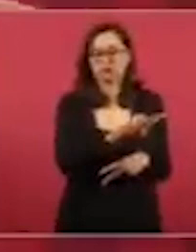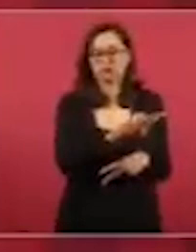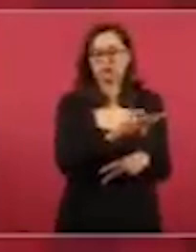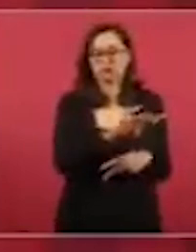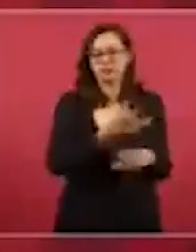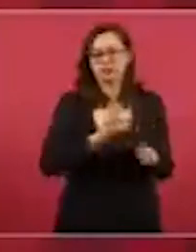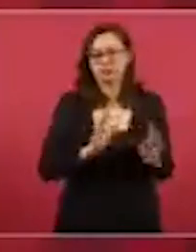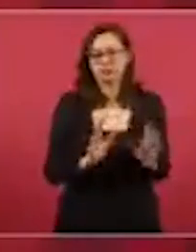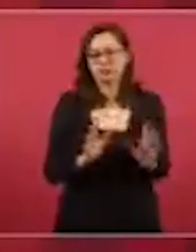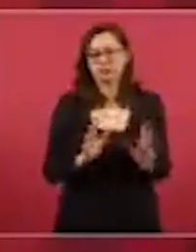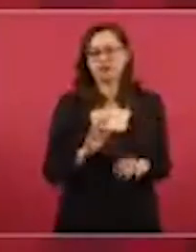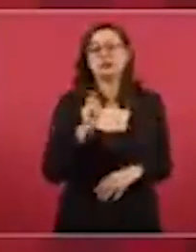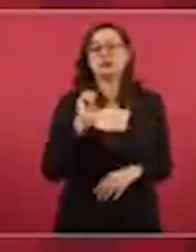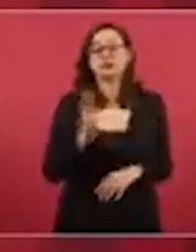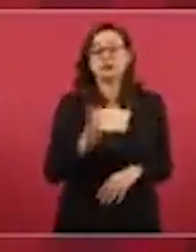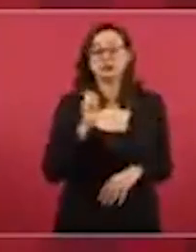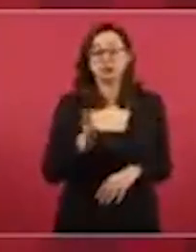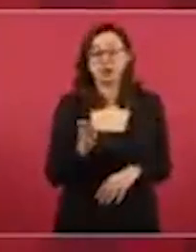te va a interpretar